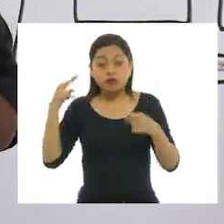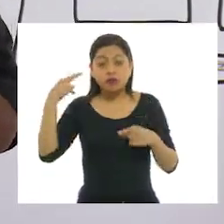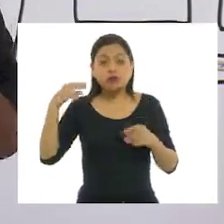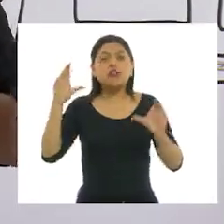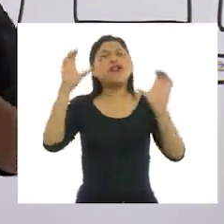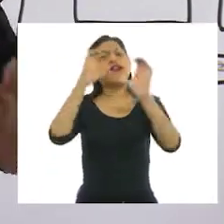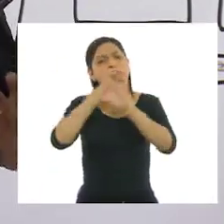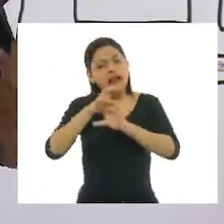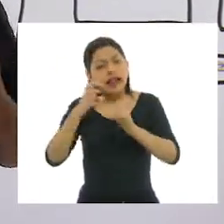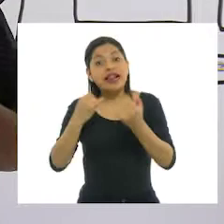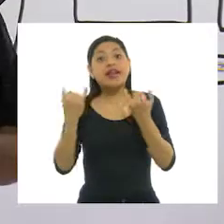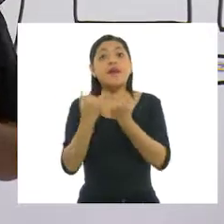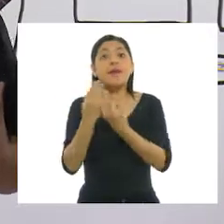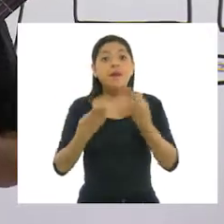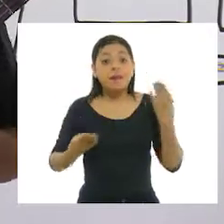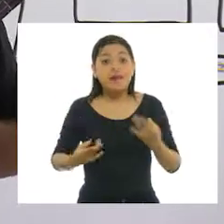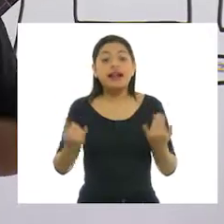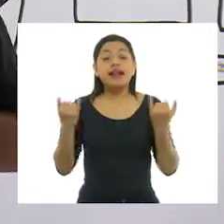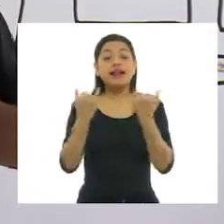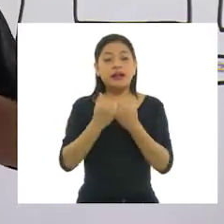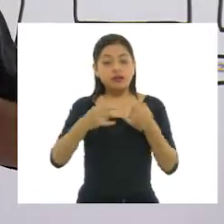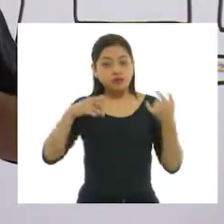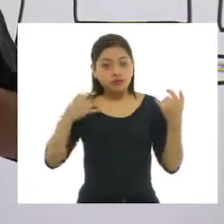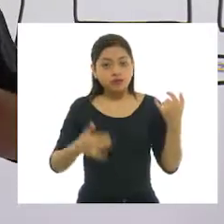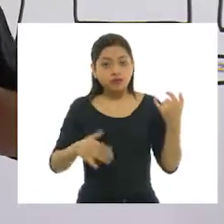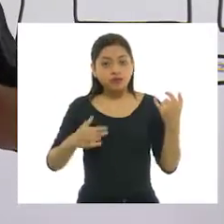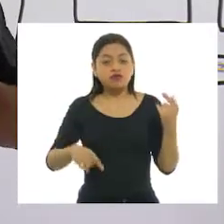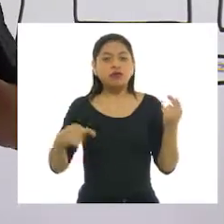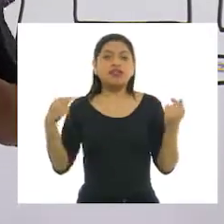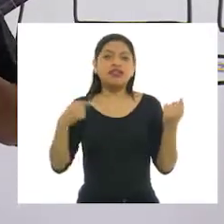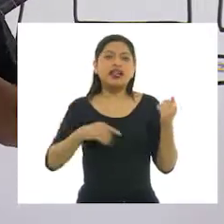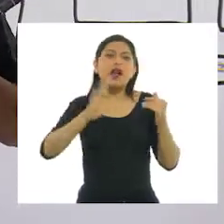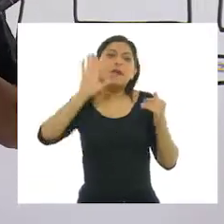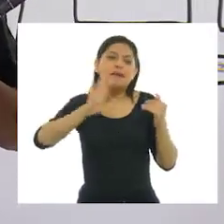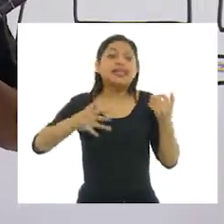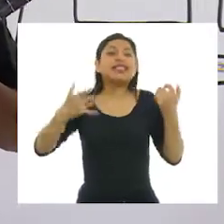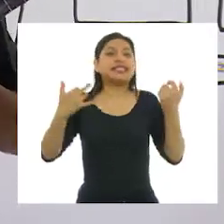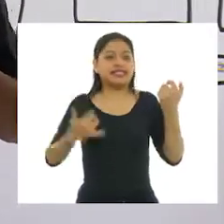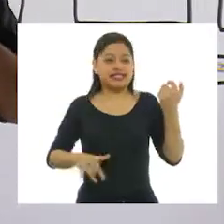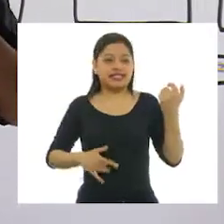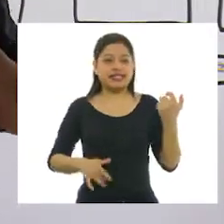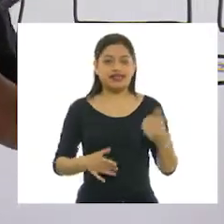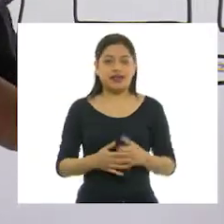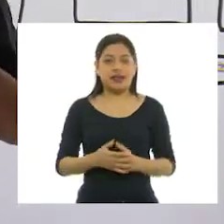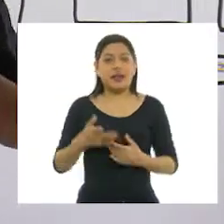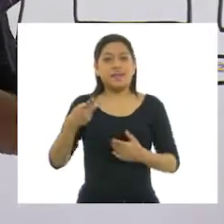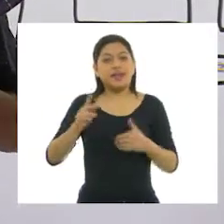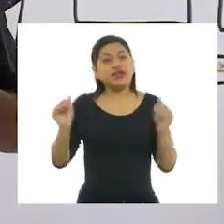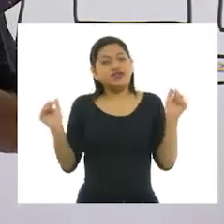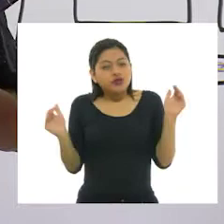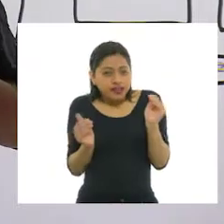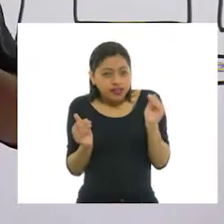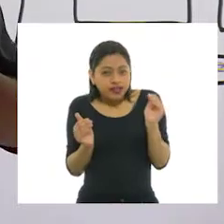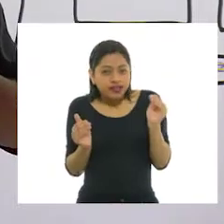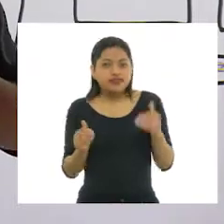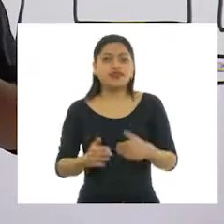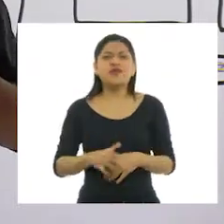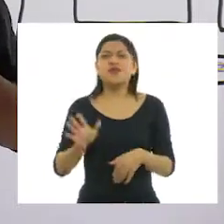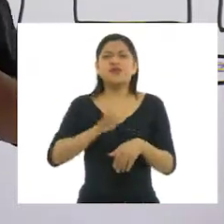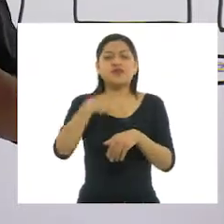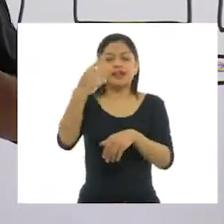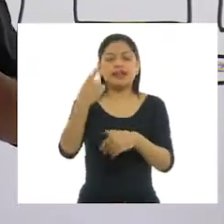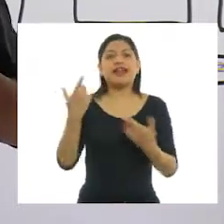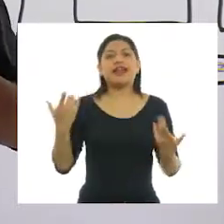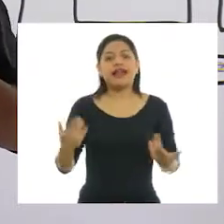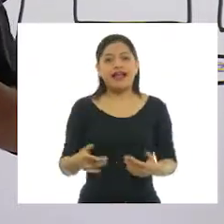también que se toca con estos instrumentos que son como una especie de guitarra, lo están viendo ustedes, pero más pequeñitas. ¿Por qué?